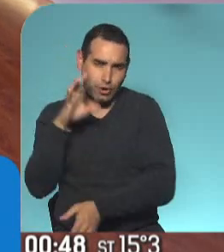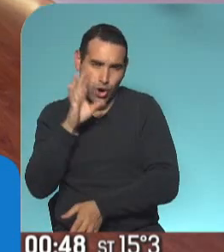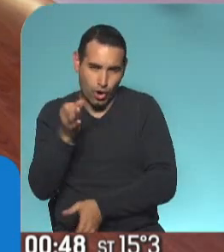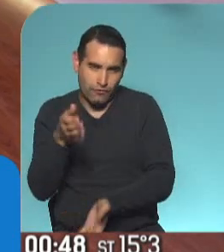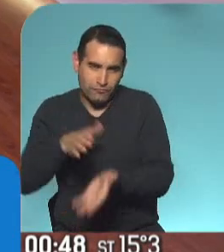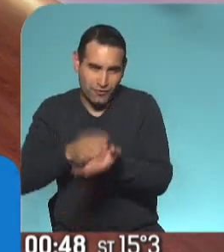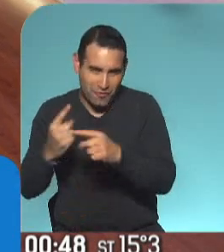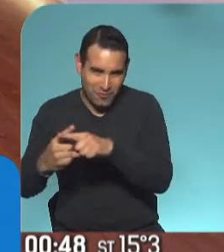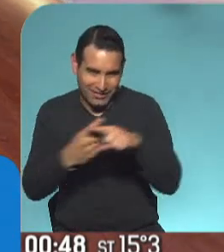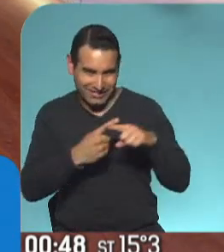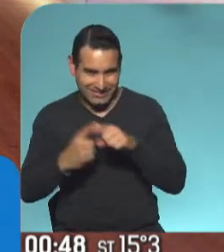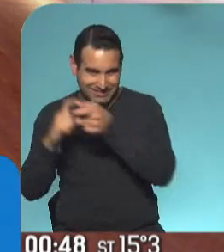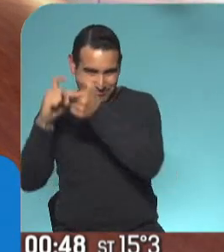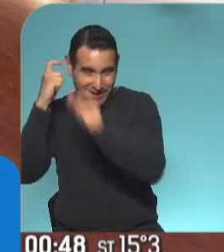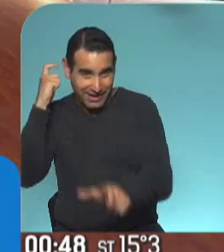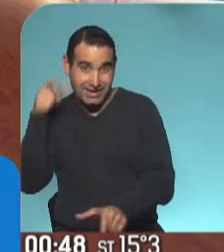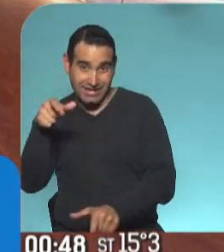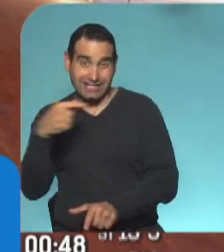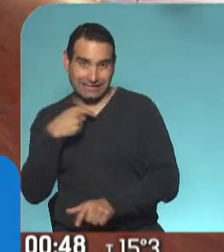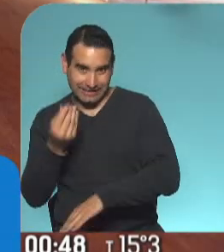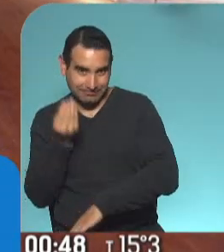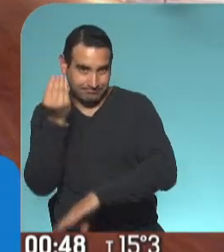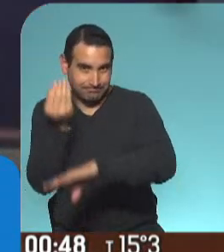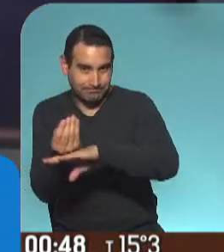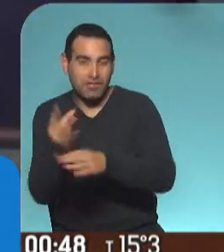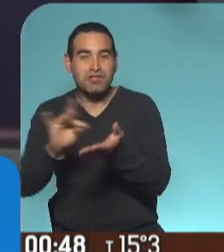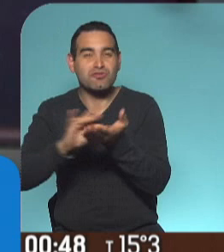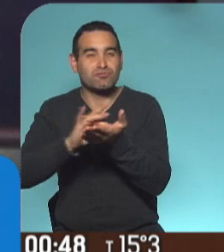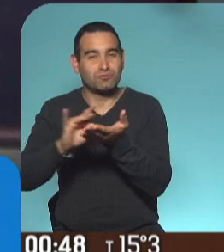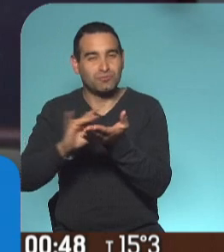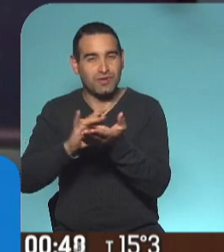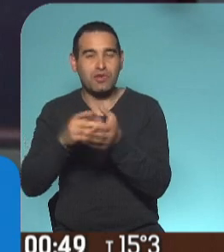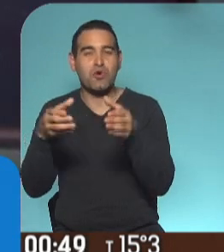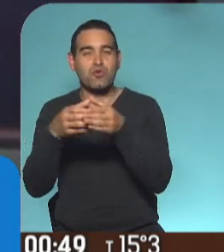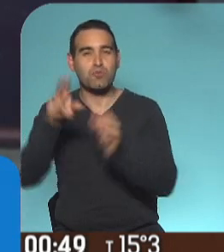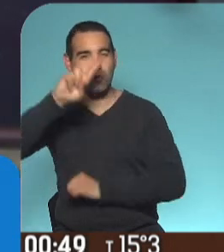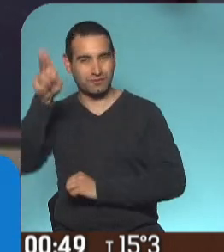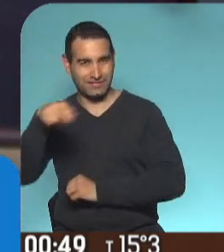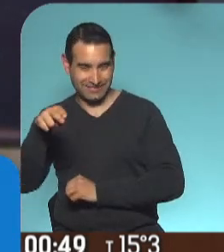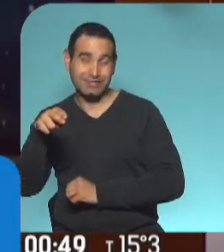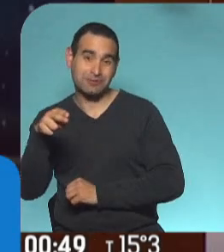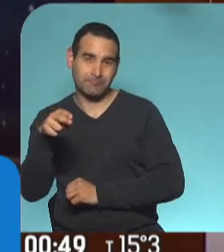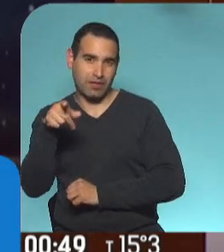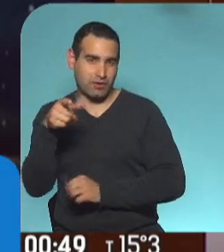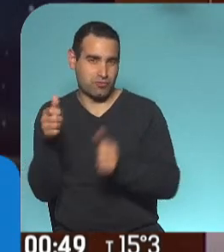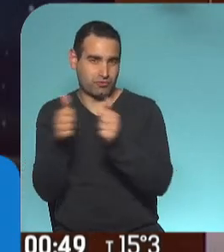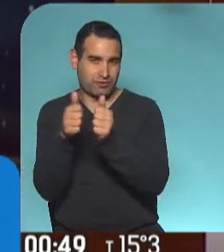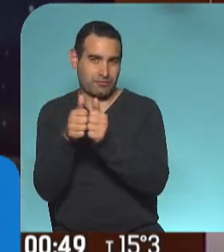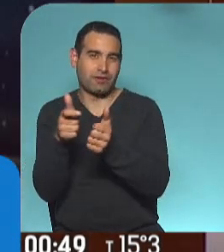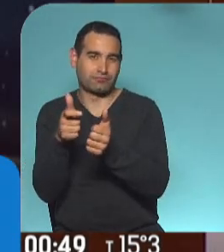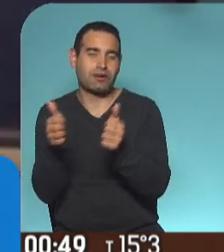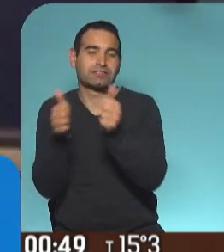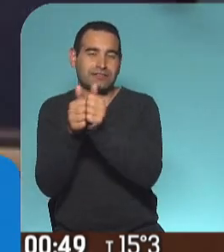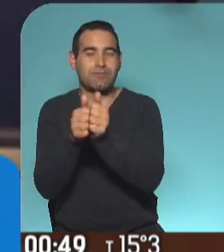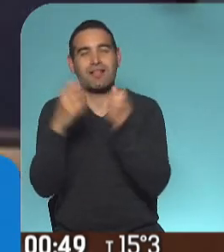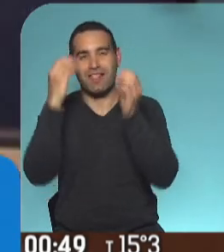en política candidata a diputada por consenso federal que es la fórmula que lleva la fórmula